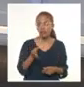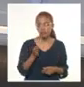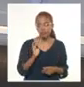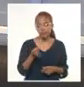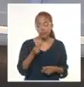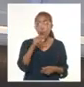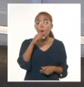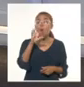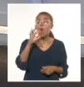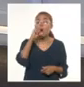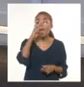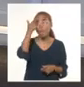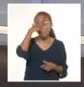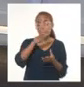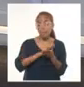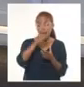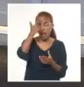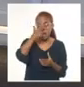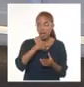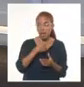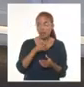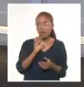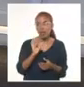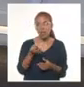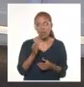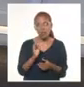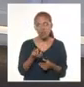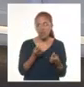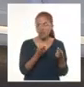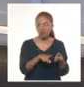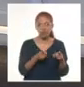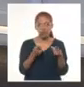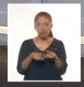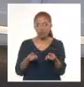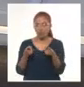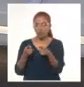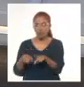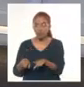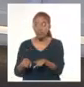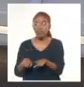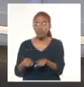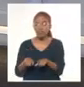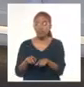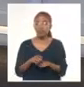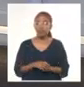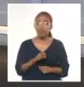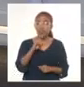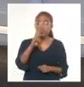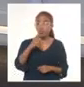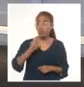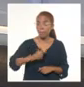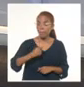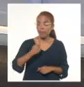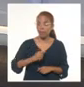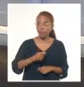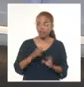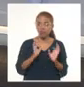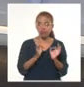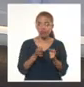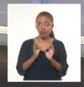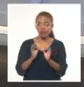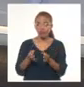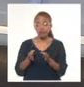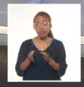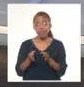lo hizo con un poco más de tiempo, también nos tuvo allí prácticamente durante sus 2 mandatos, a pesar